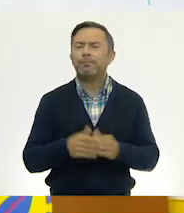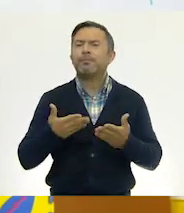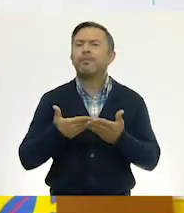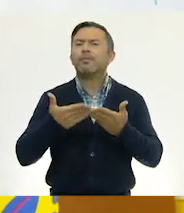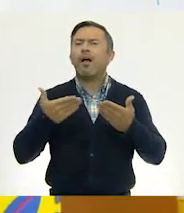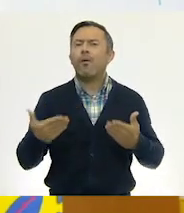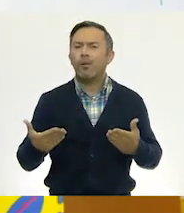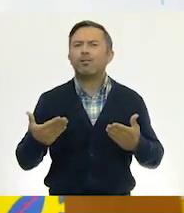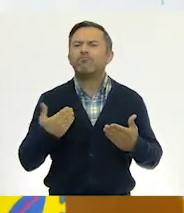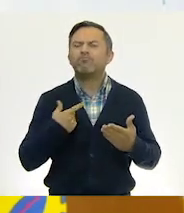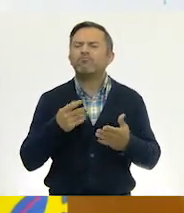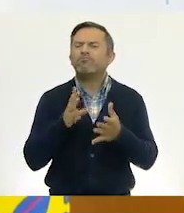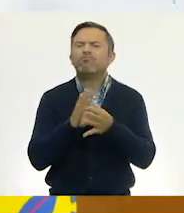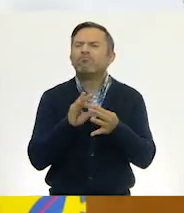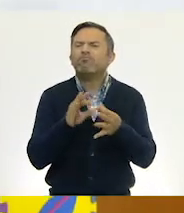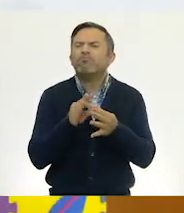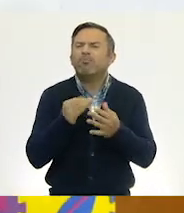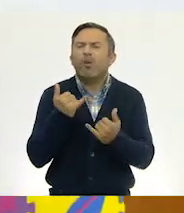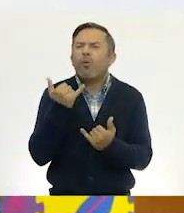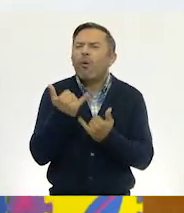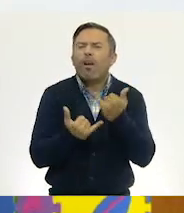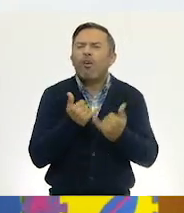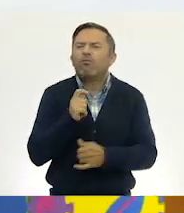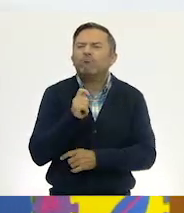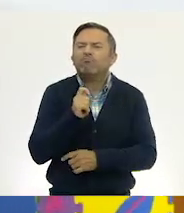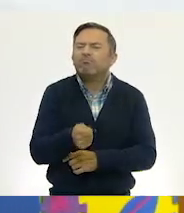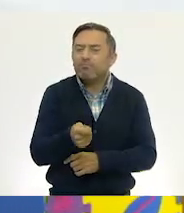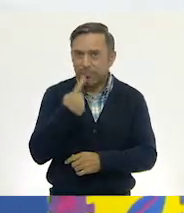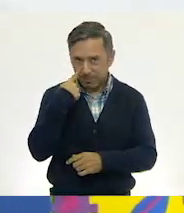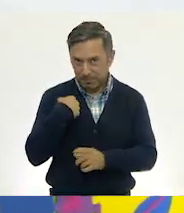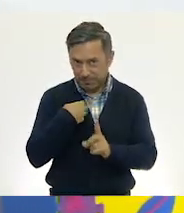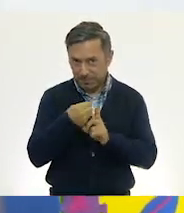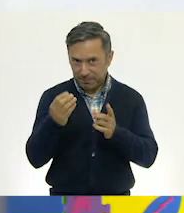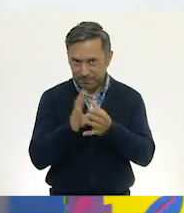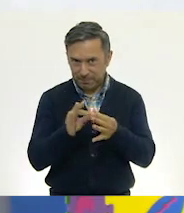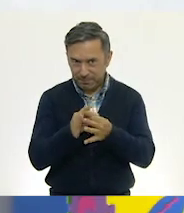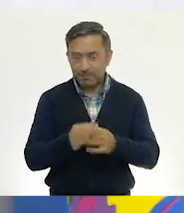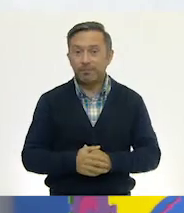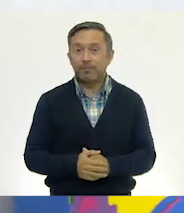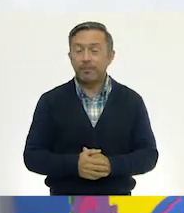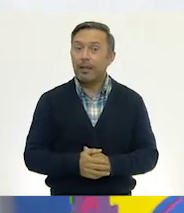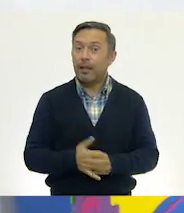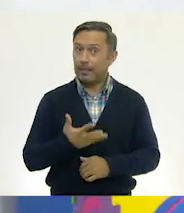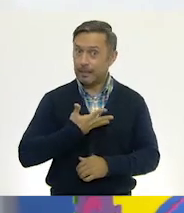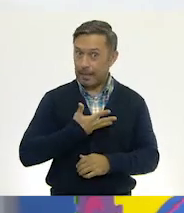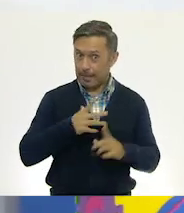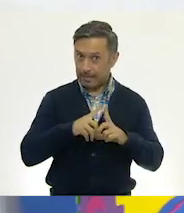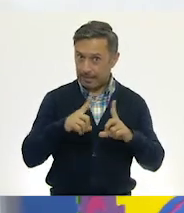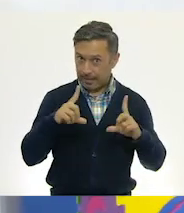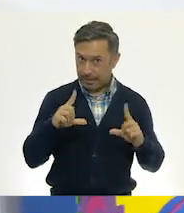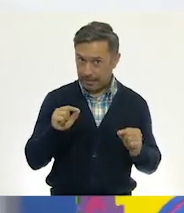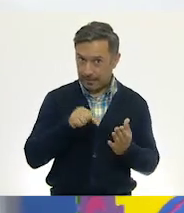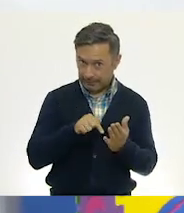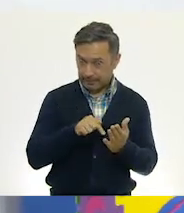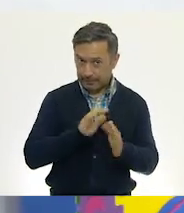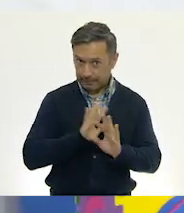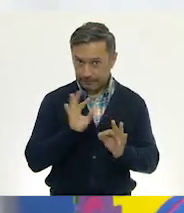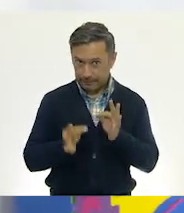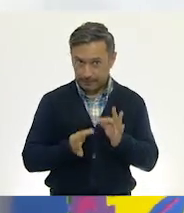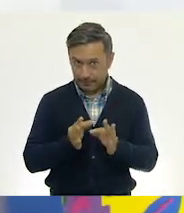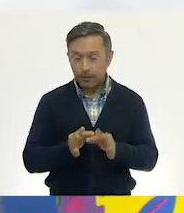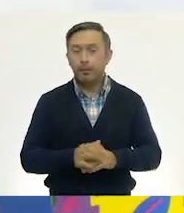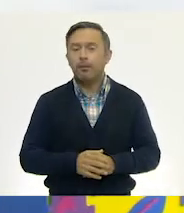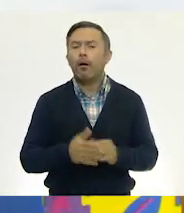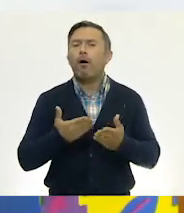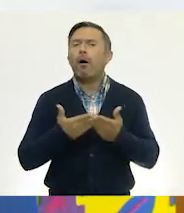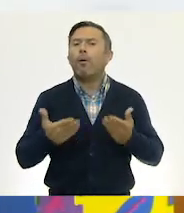mucha atención ustedes también en casa. Bueno, ya tenemos nuestras tarjetas. ¿Qué es lo que vamos a hacer? Vamos a sacar